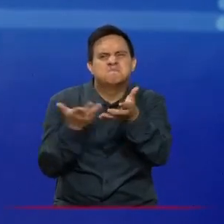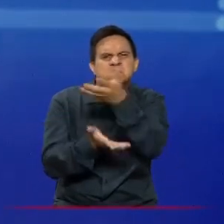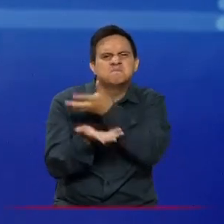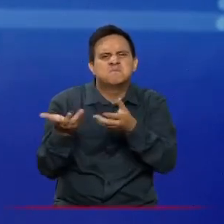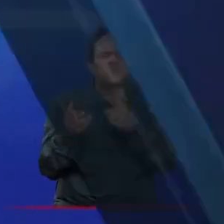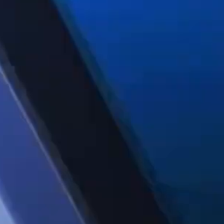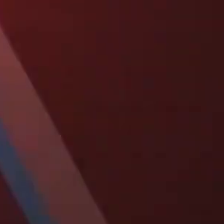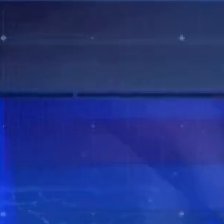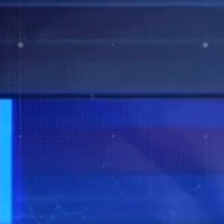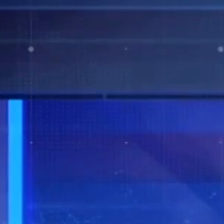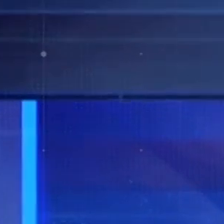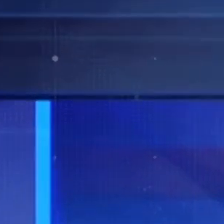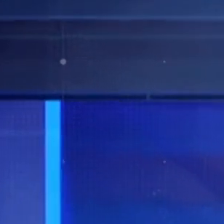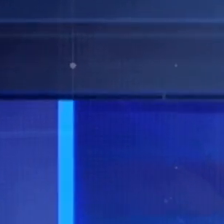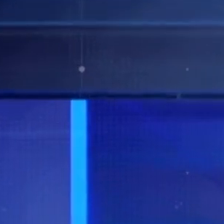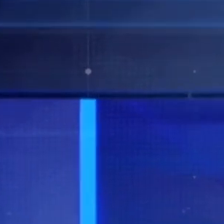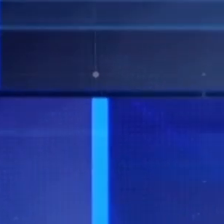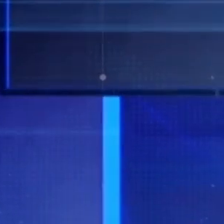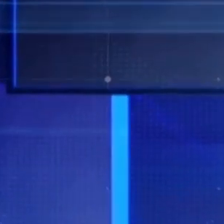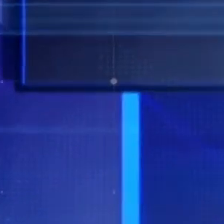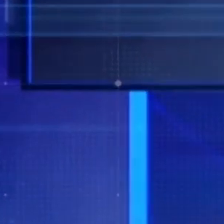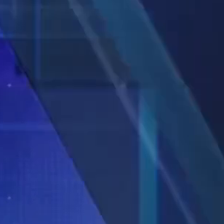negociaciones?